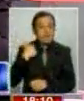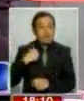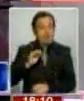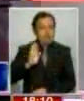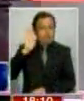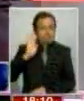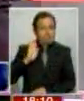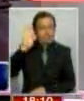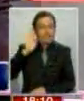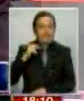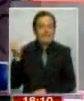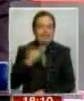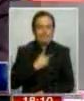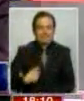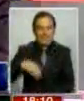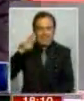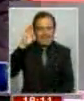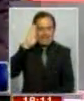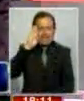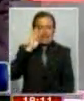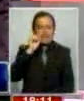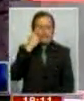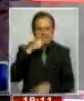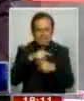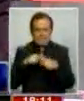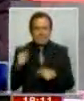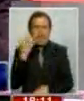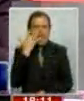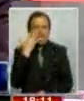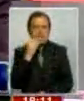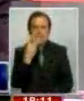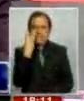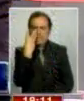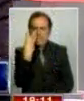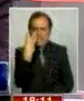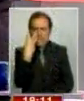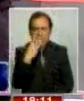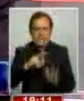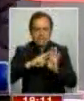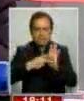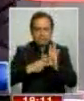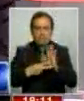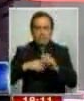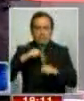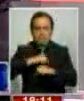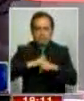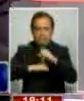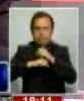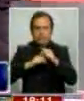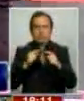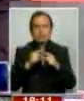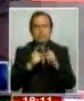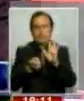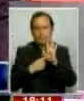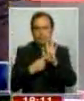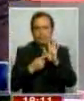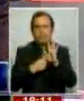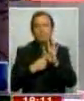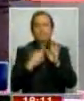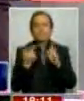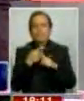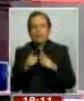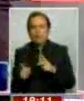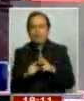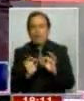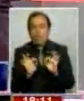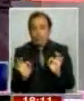la presidenta desde la primera semana de abril, dijo hay 3 reformas estructurales en el programa de gobierno: reforma tributaria, reforma constitucional y nueva constitución.